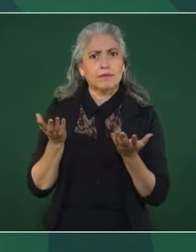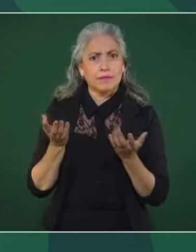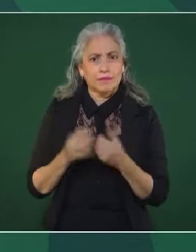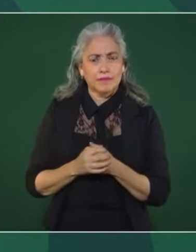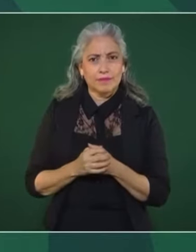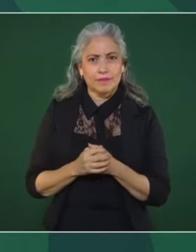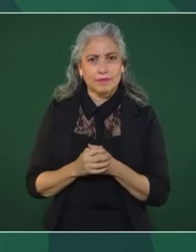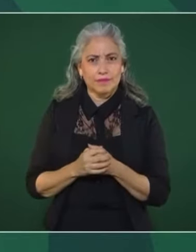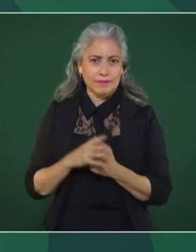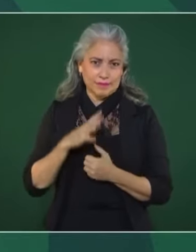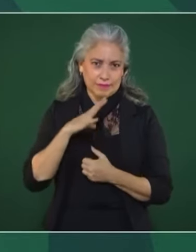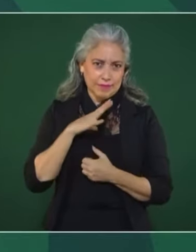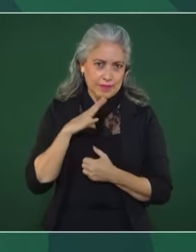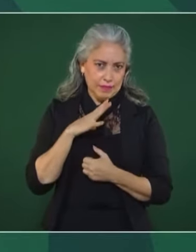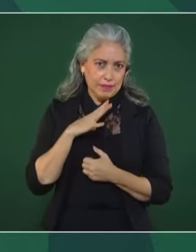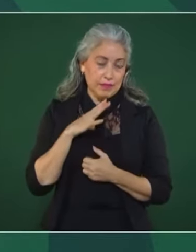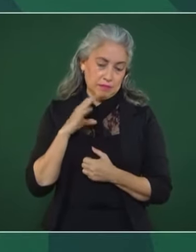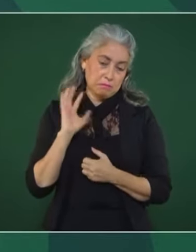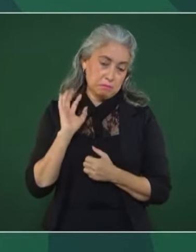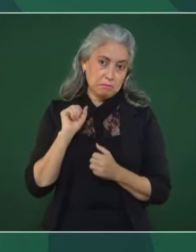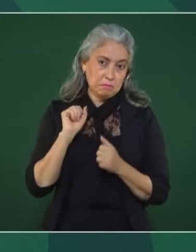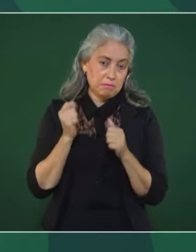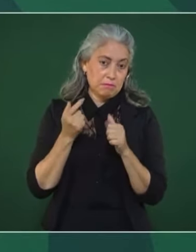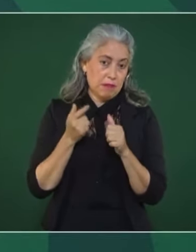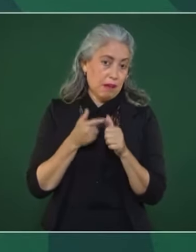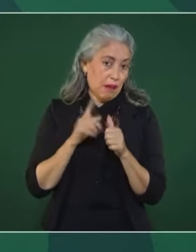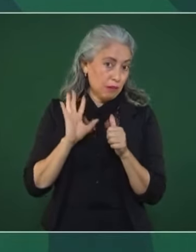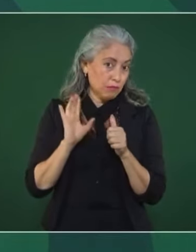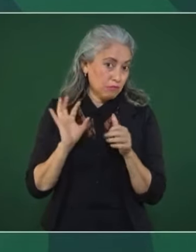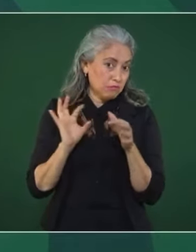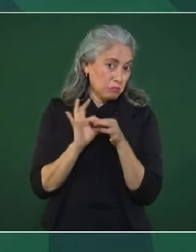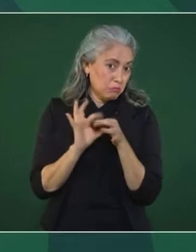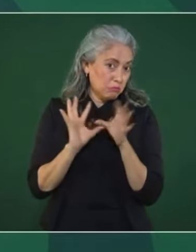¿hay alguna vinculación de